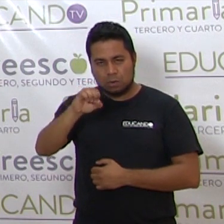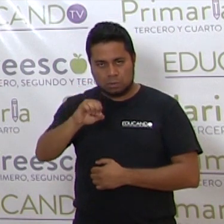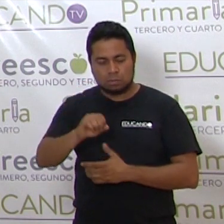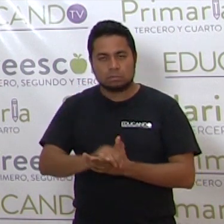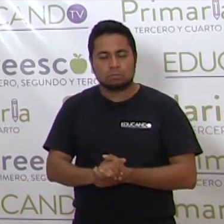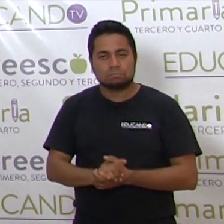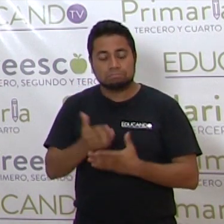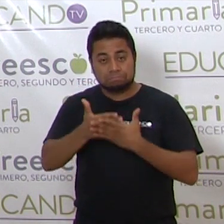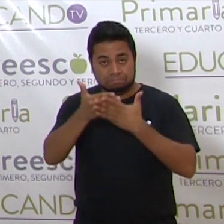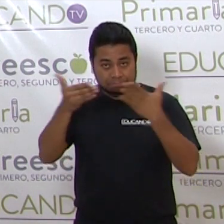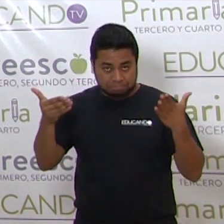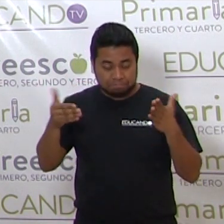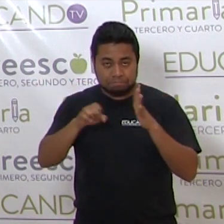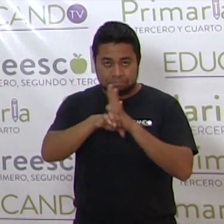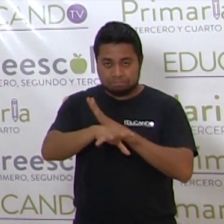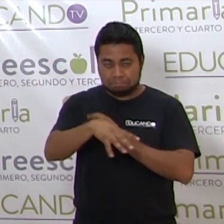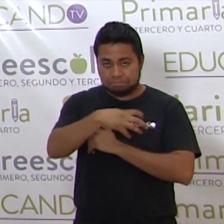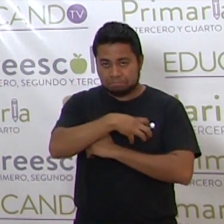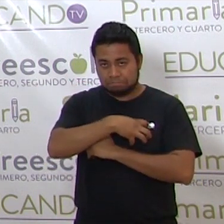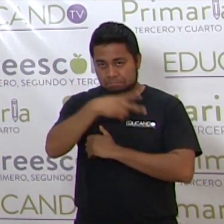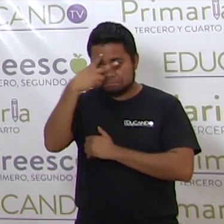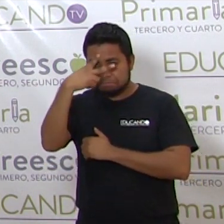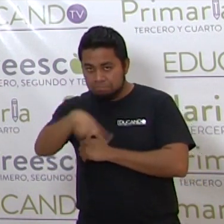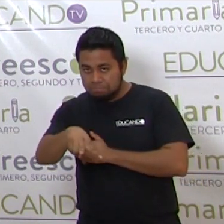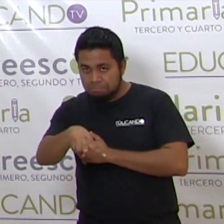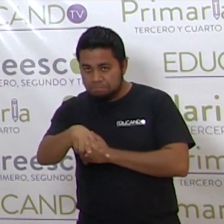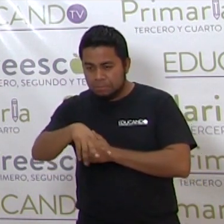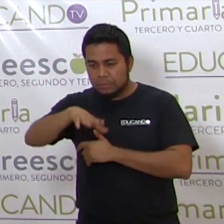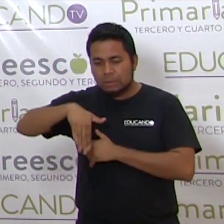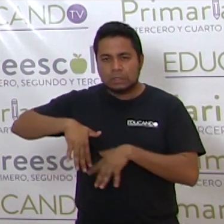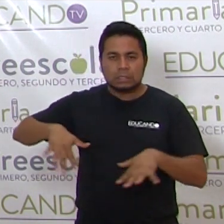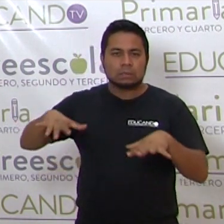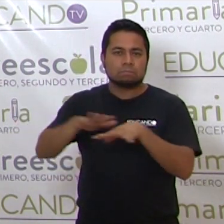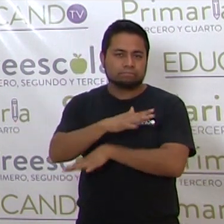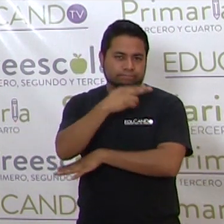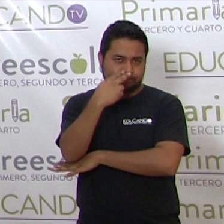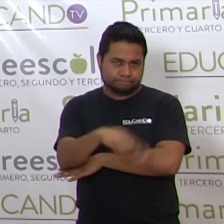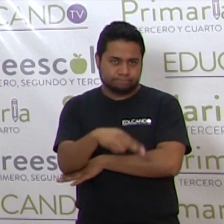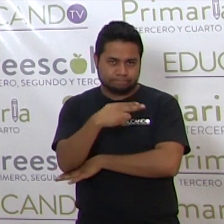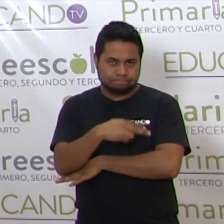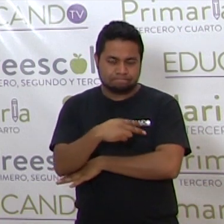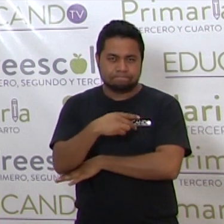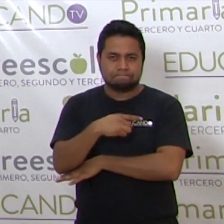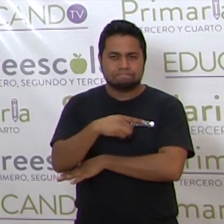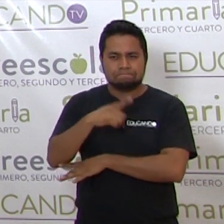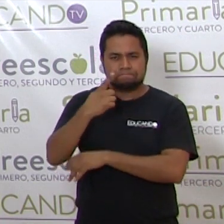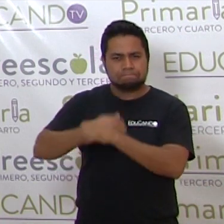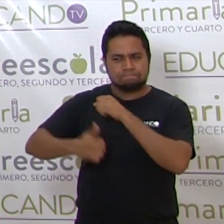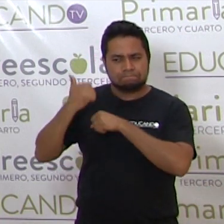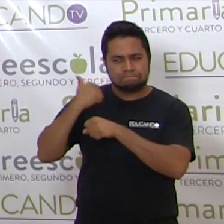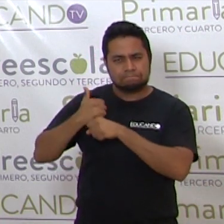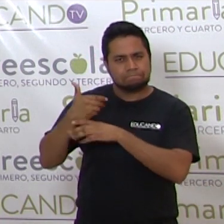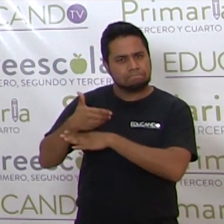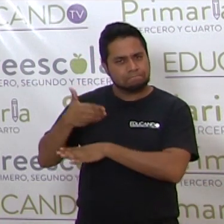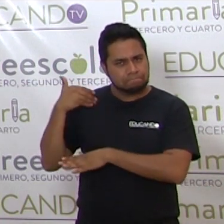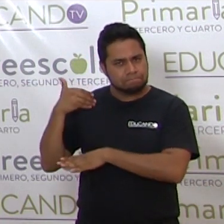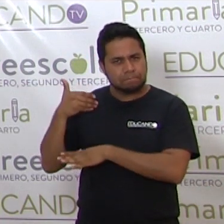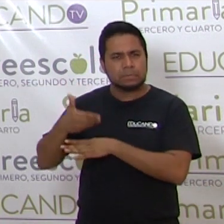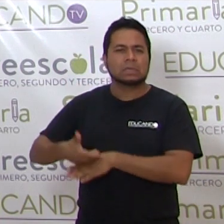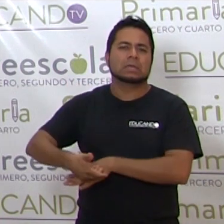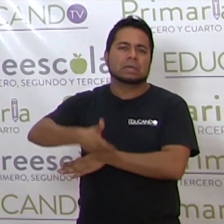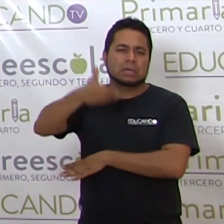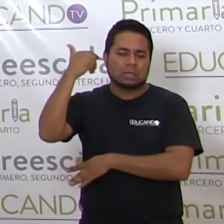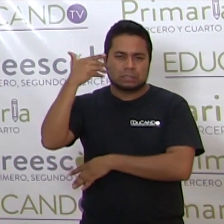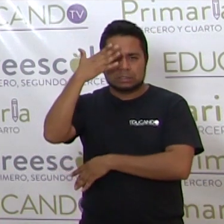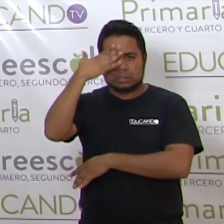ahora la capital de méxico acaba de cambiar de nombre si mal no recuerdo hace un año anteriormente la